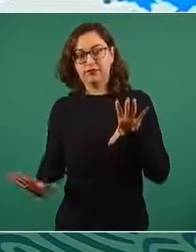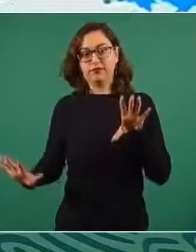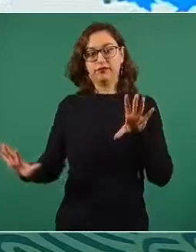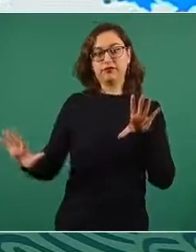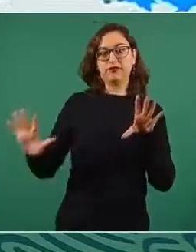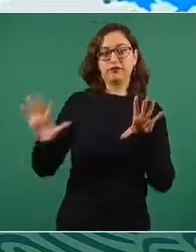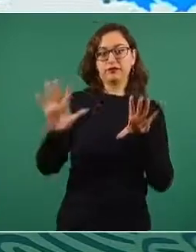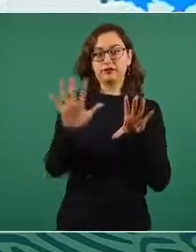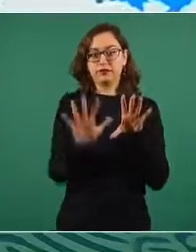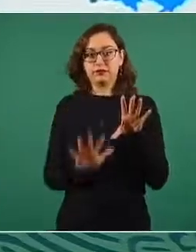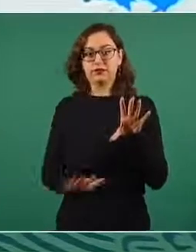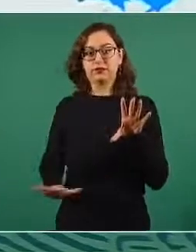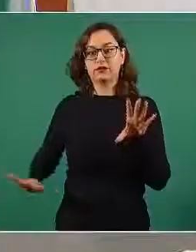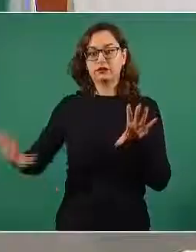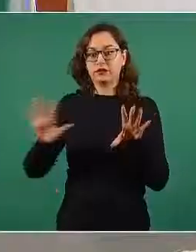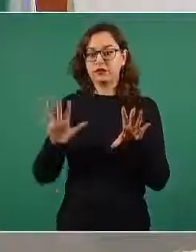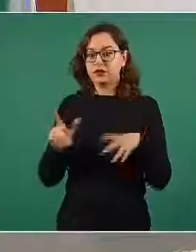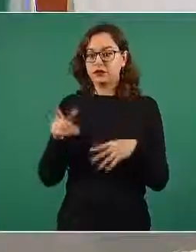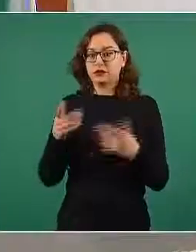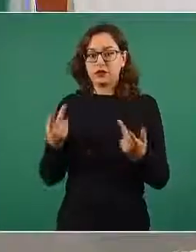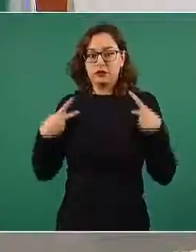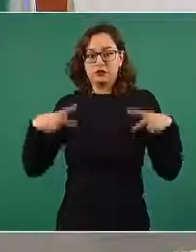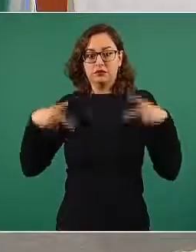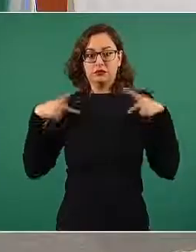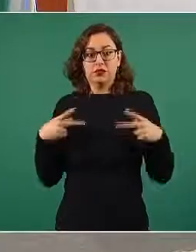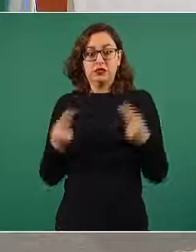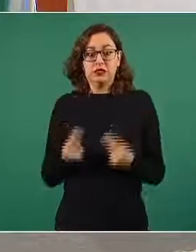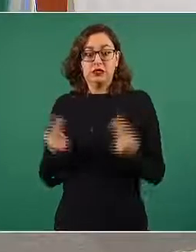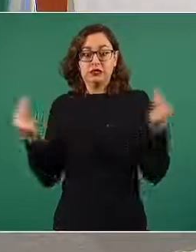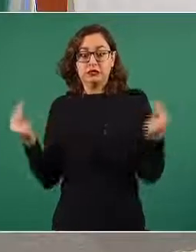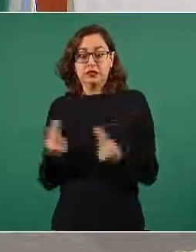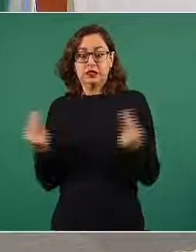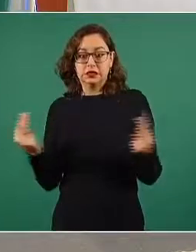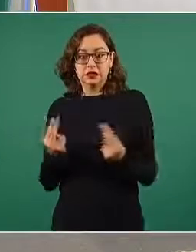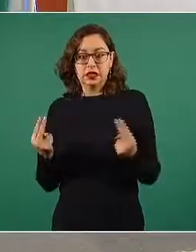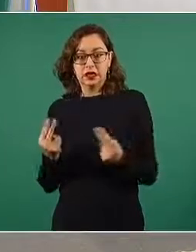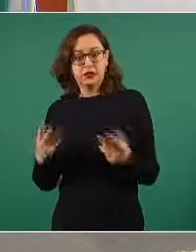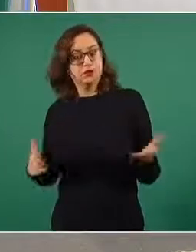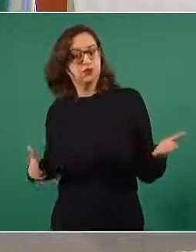Para que los que por necesidad tienen que pasar al norte